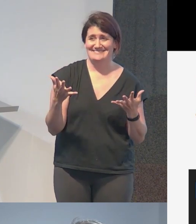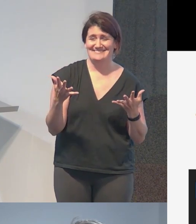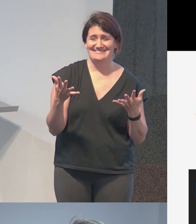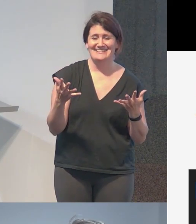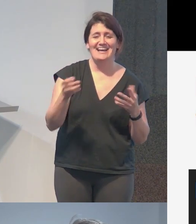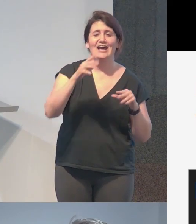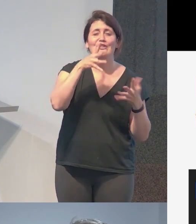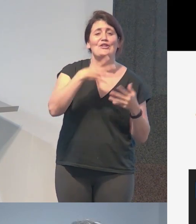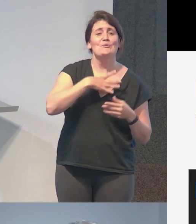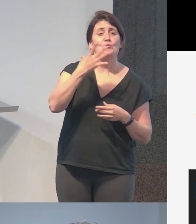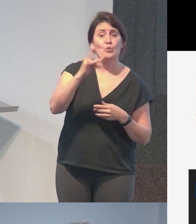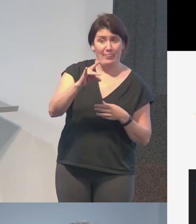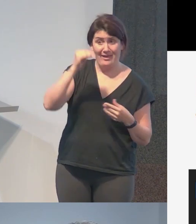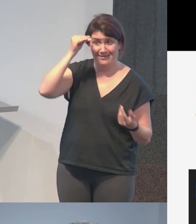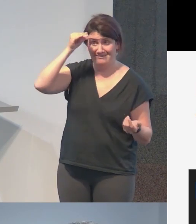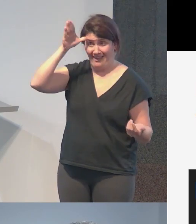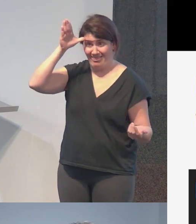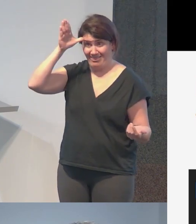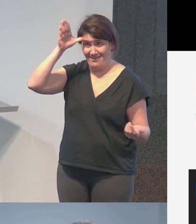la inteligencia